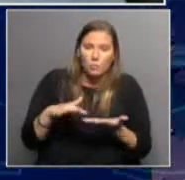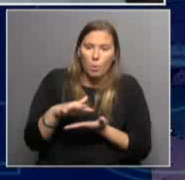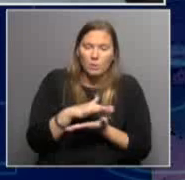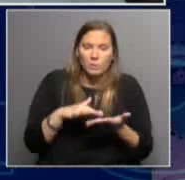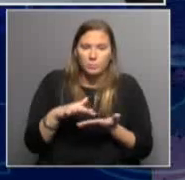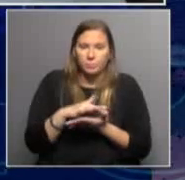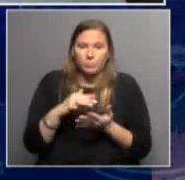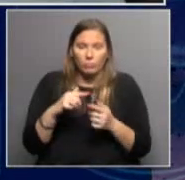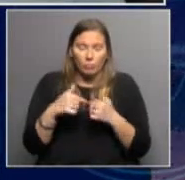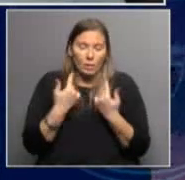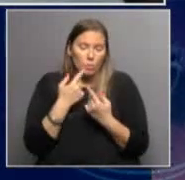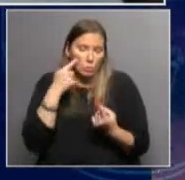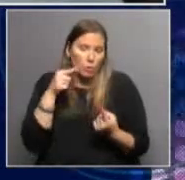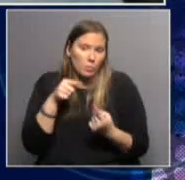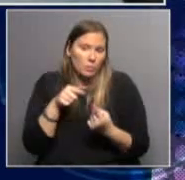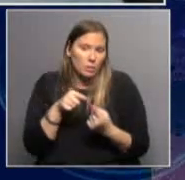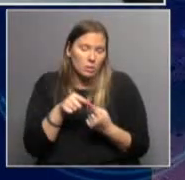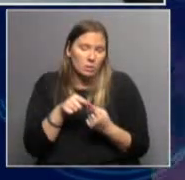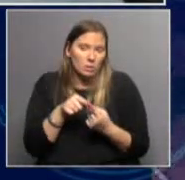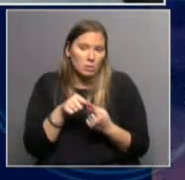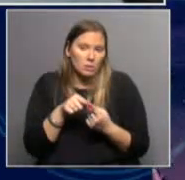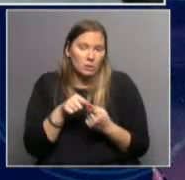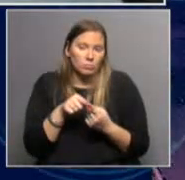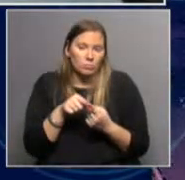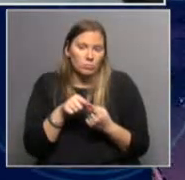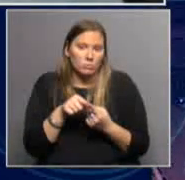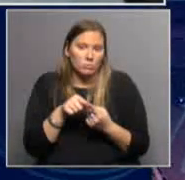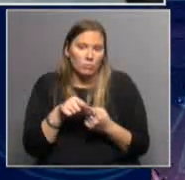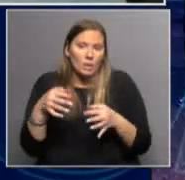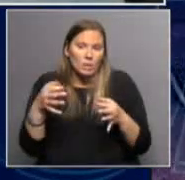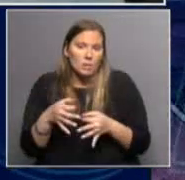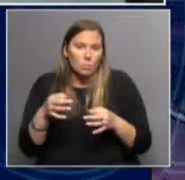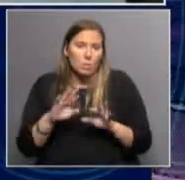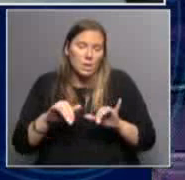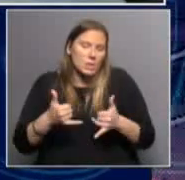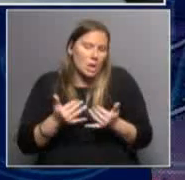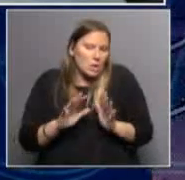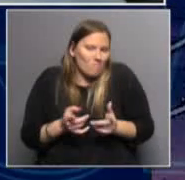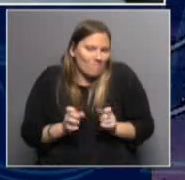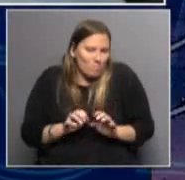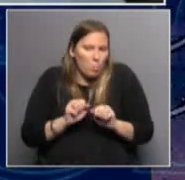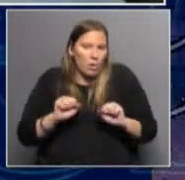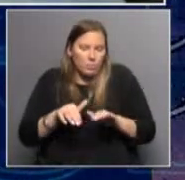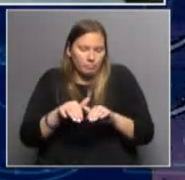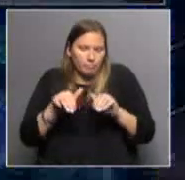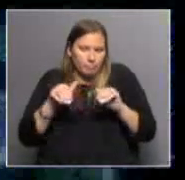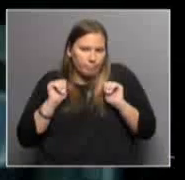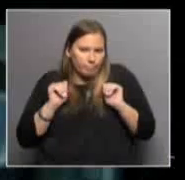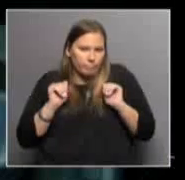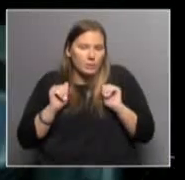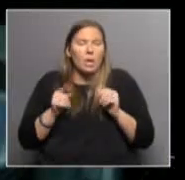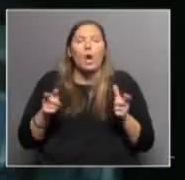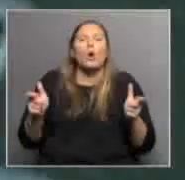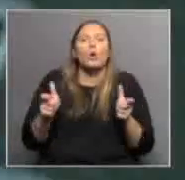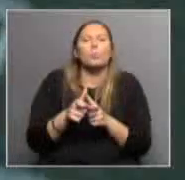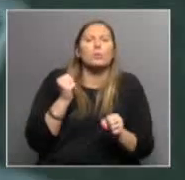nuestro objetivo, de alguna manera, seguramente esté cumplido en ese momento. ¿Cuáles son las